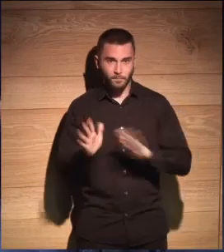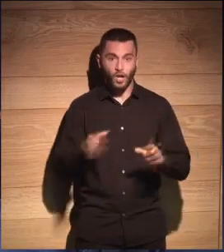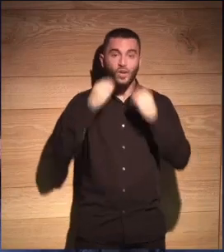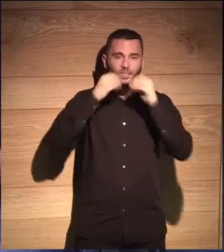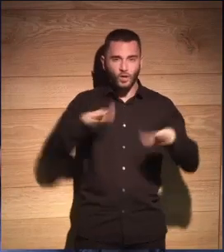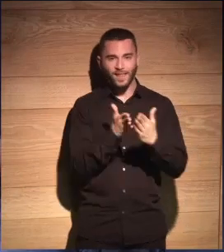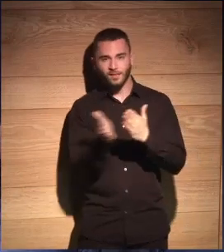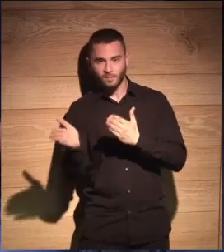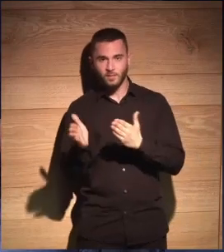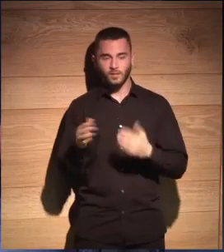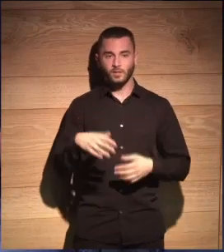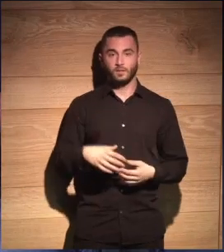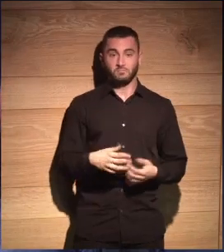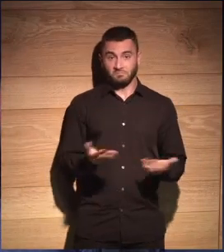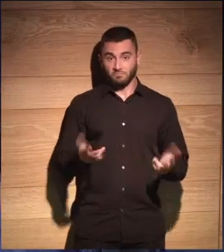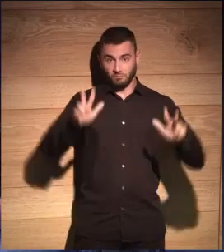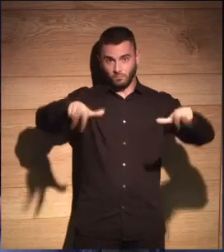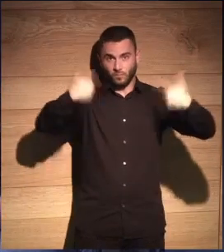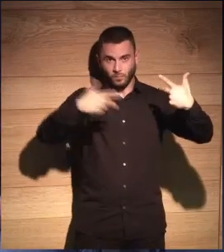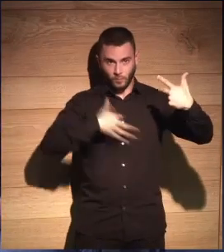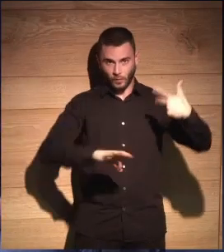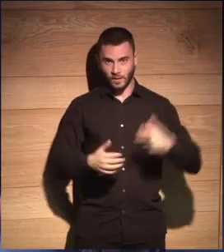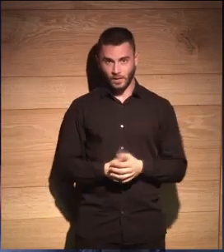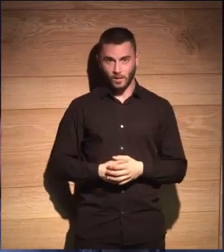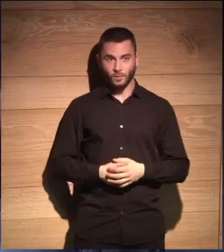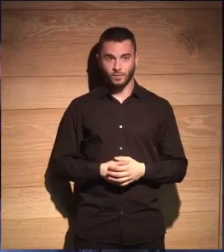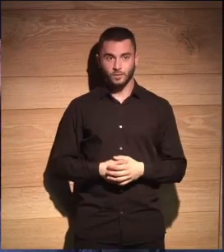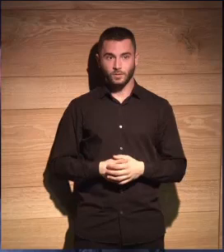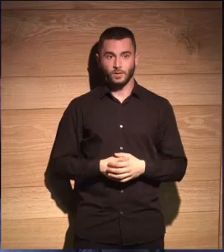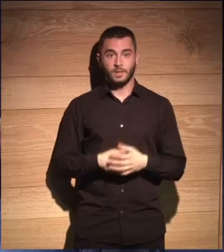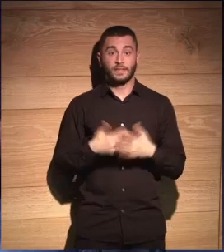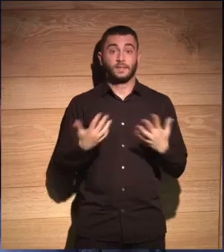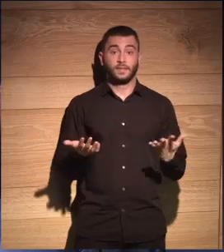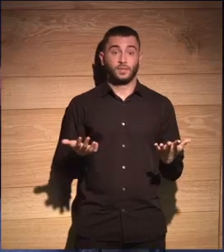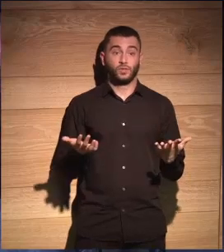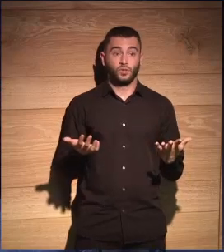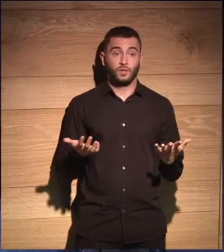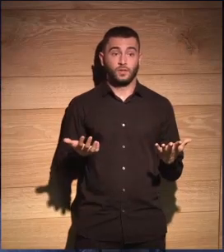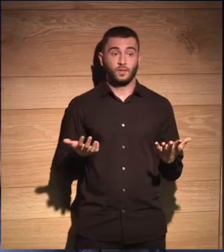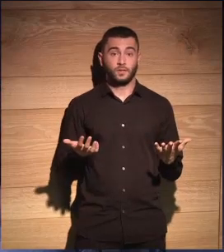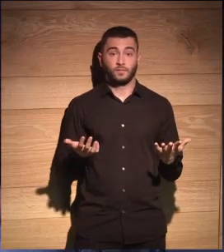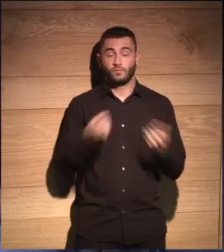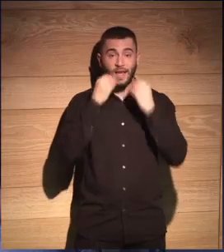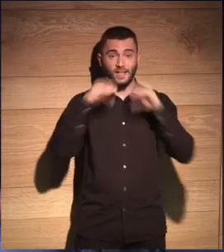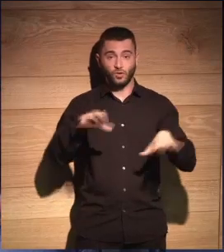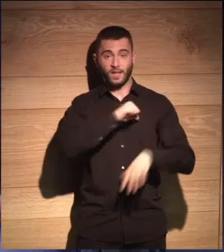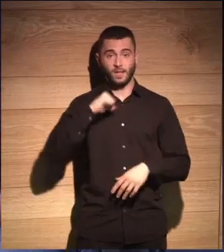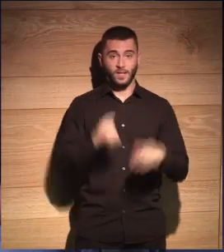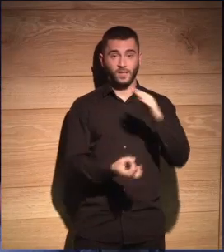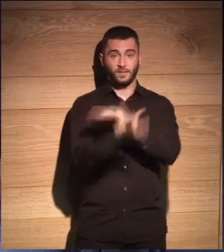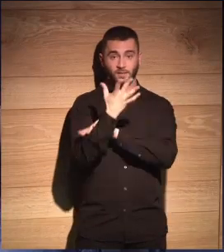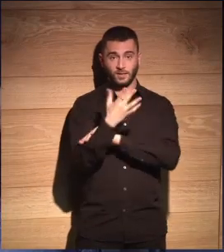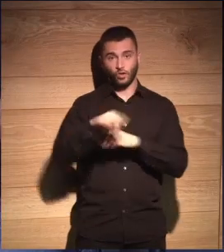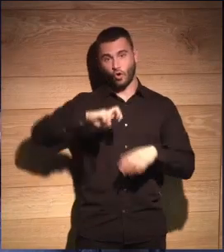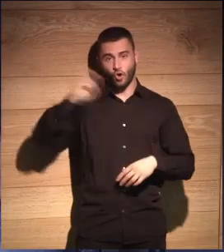distinta, porque nos daba pie. Como los tomos son autoconclusivos, además, pues te da pie a sacar una historia independiente y